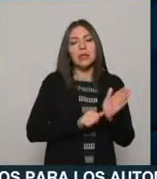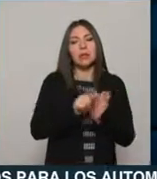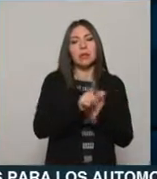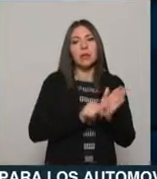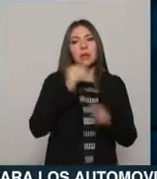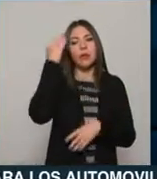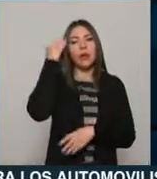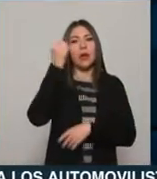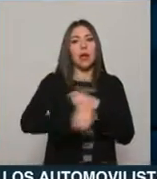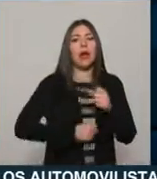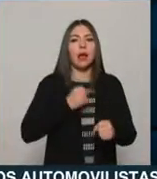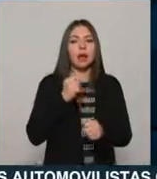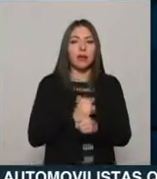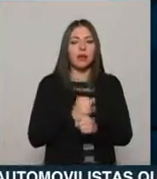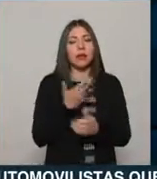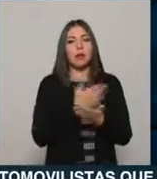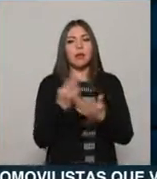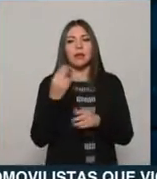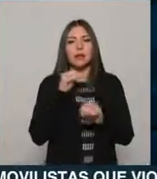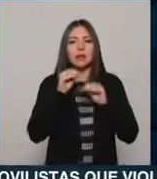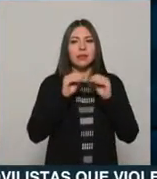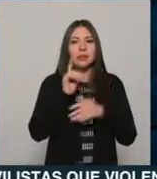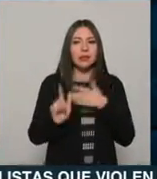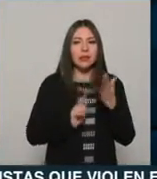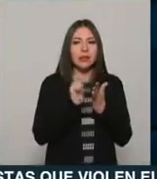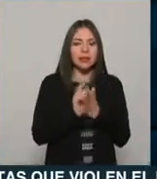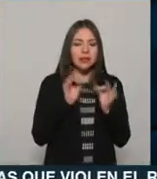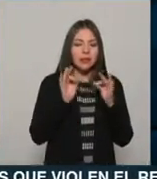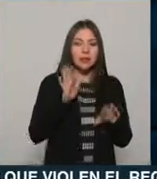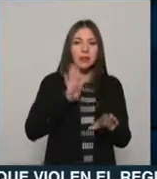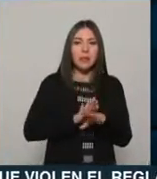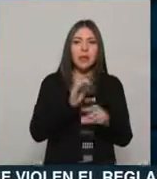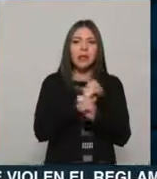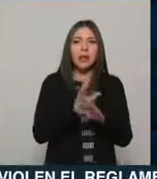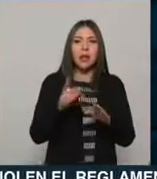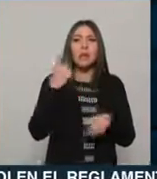jurídico que permita precisamente el tener una solución al problema migratorio.